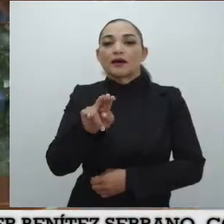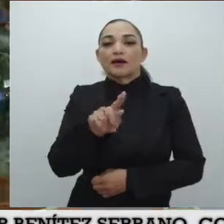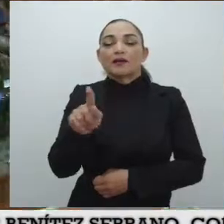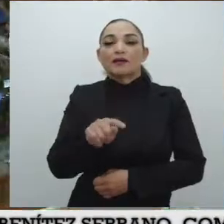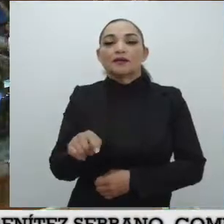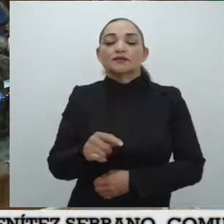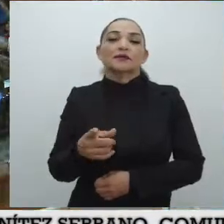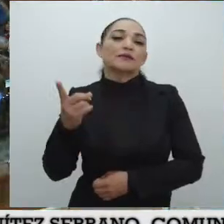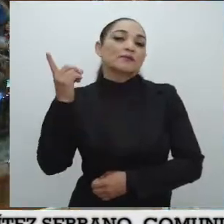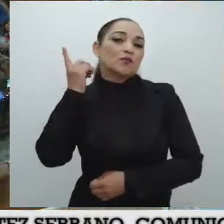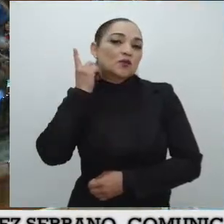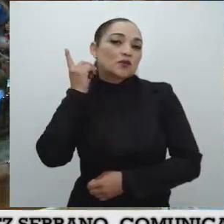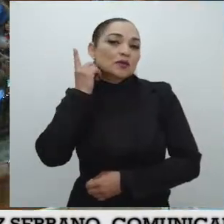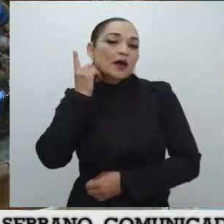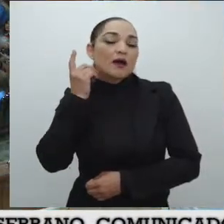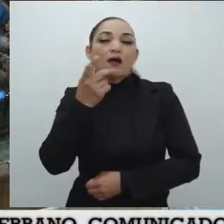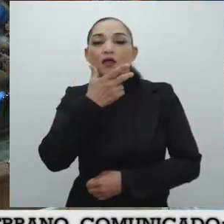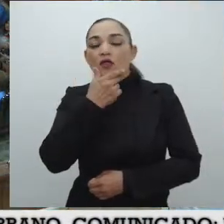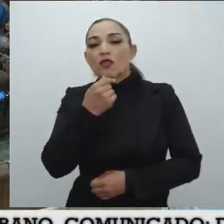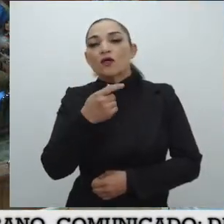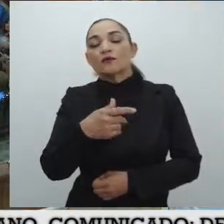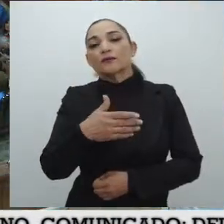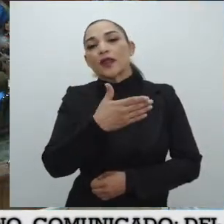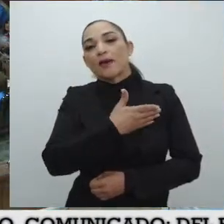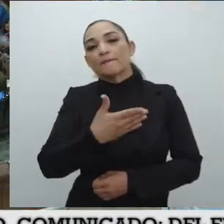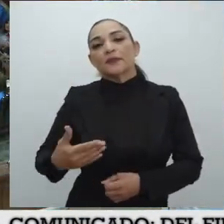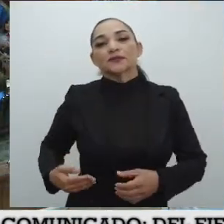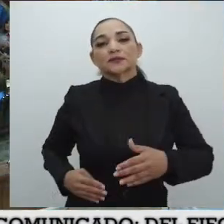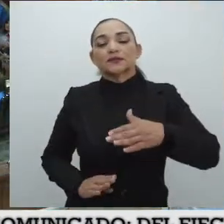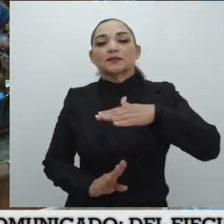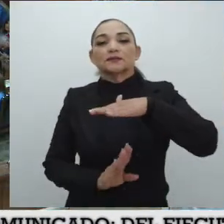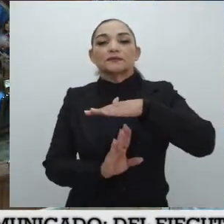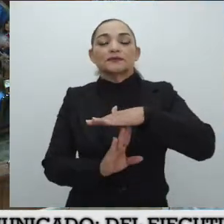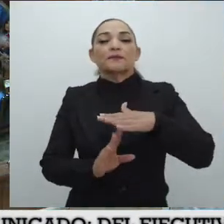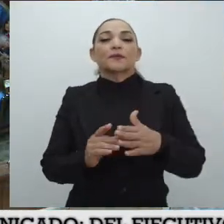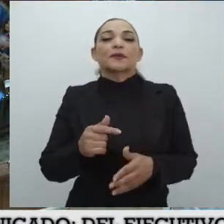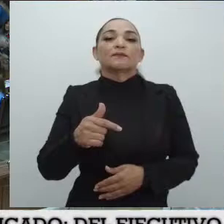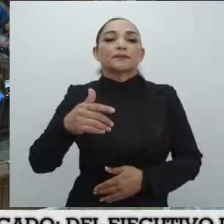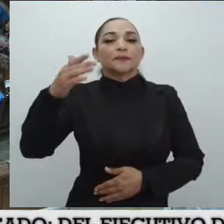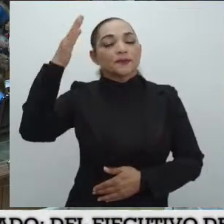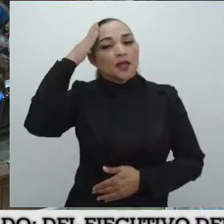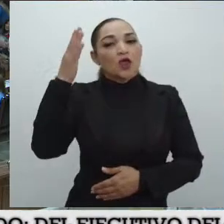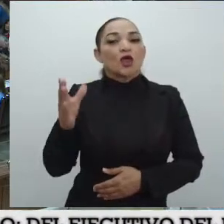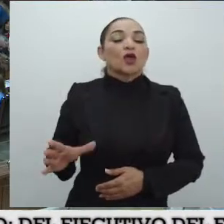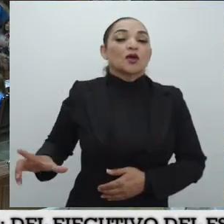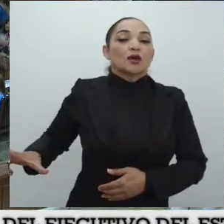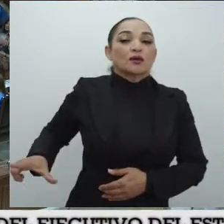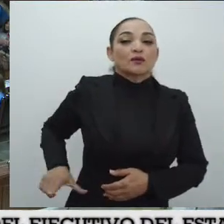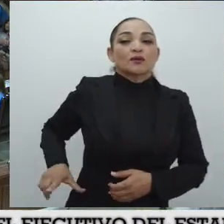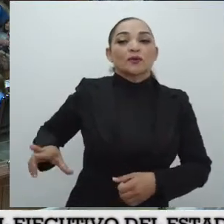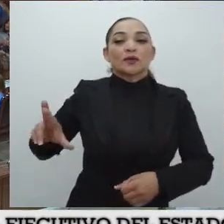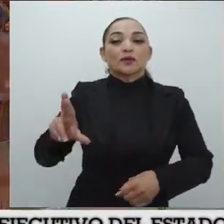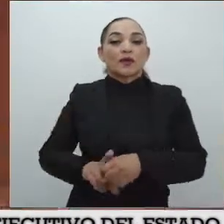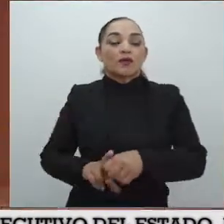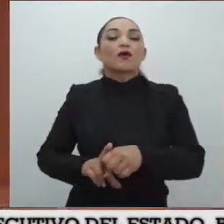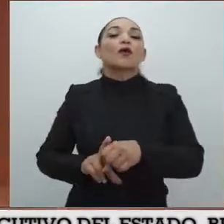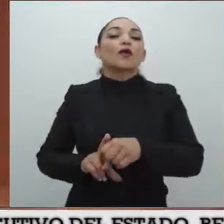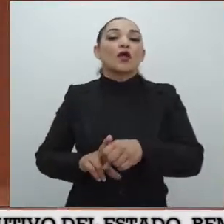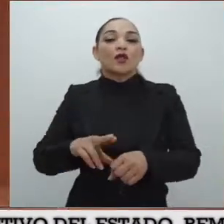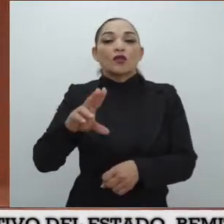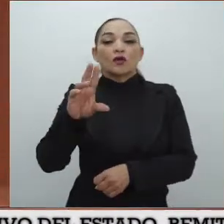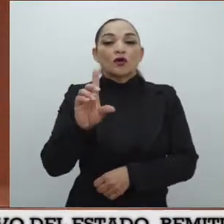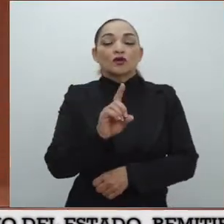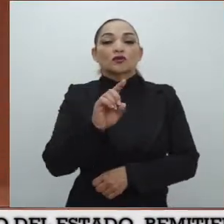Diputado presidente de la mesa directiva del Honorable Congreso del Estado, presente. Doctor Rubén Rocha Moya, gobernador constitucional del Estado de